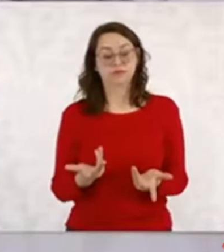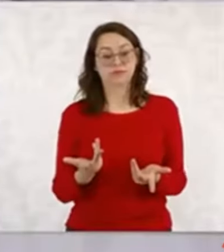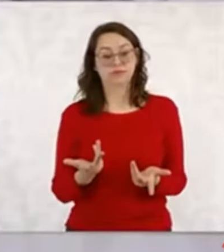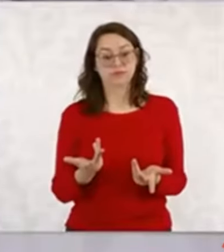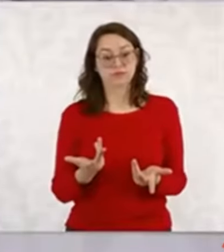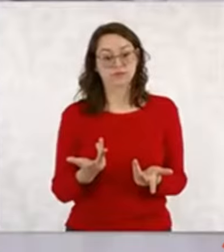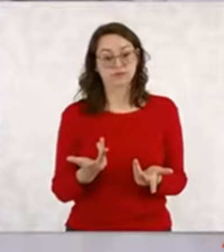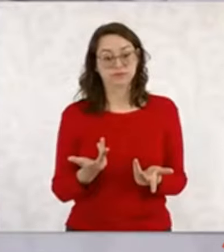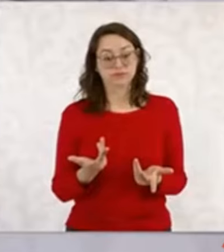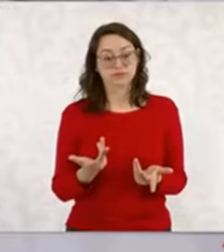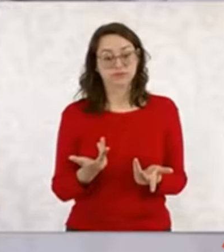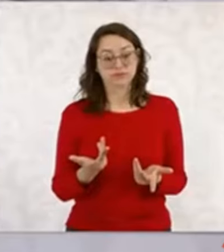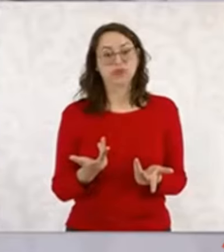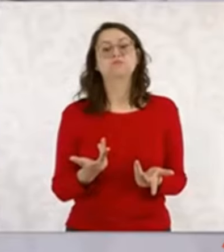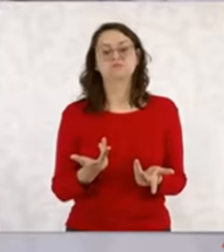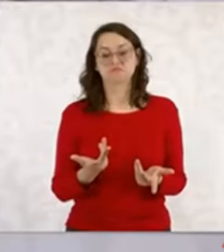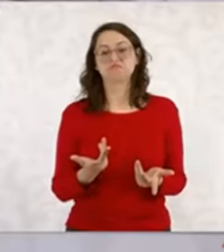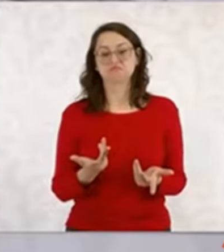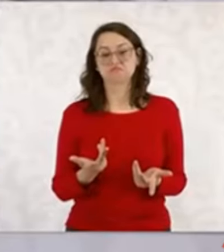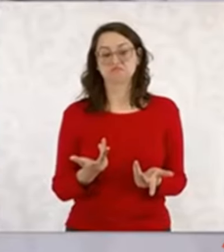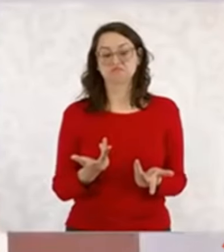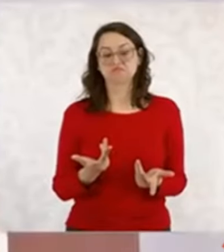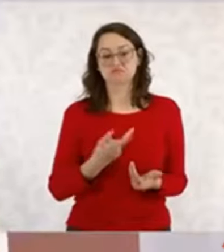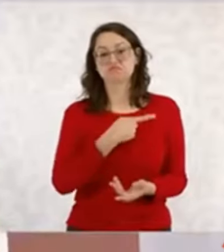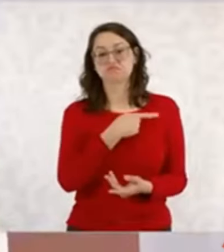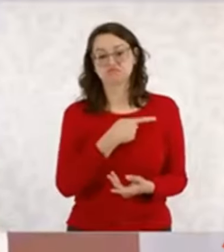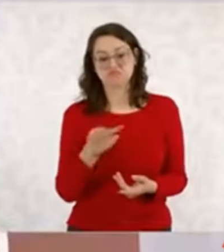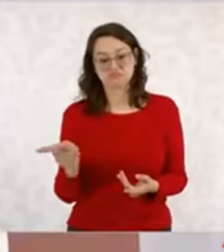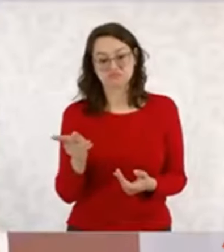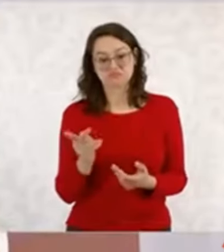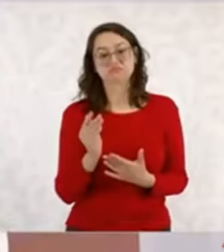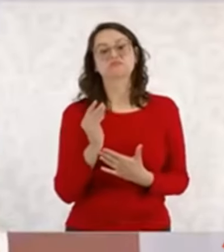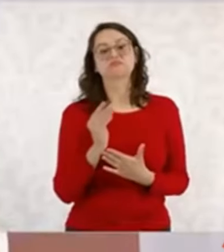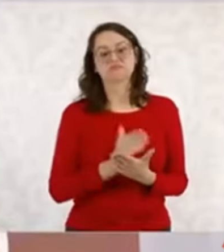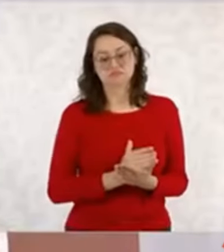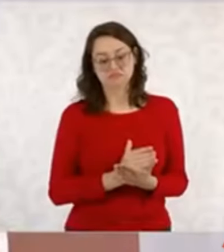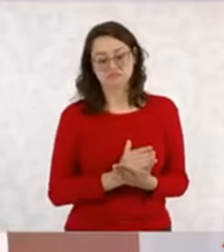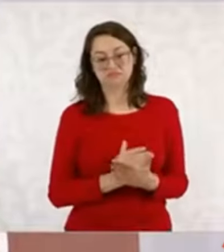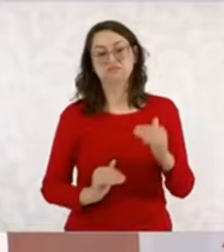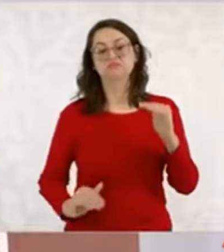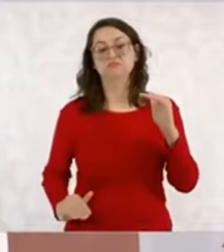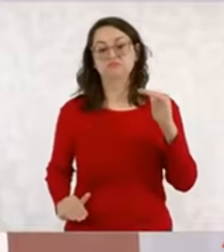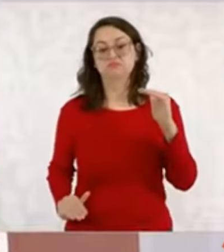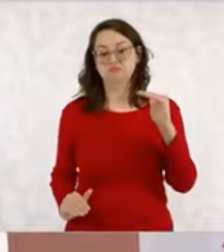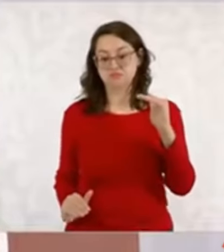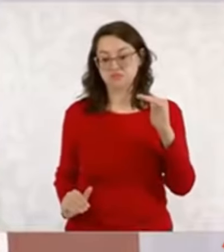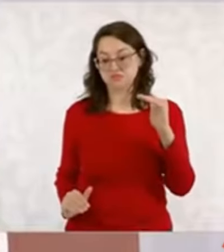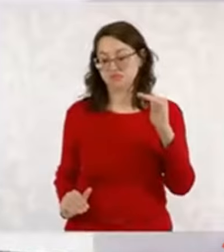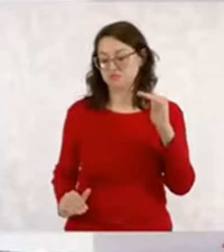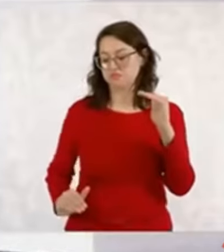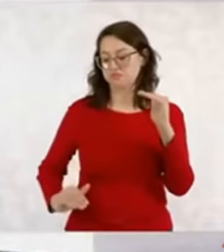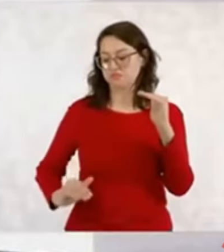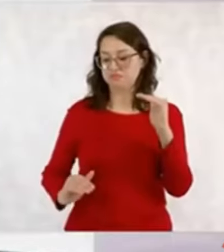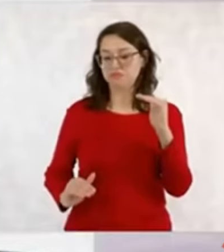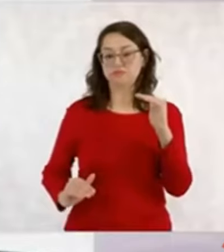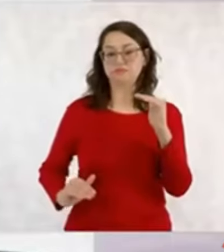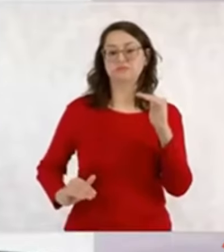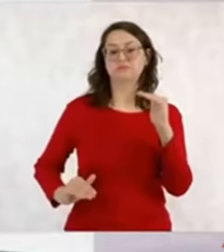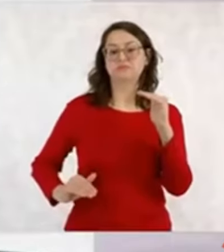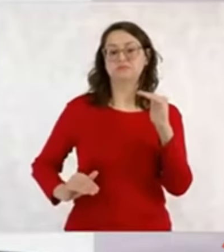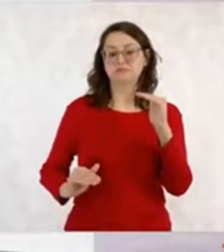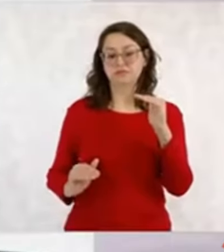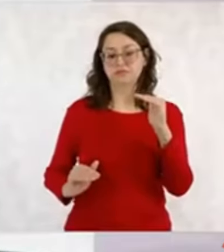y entonces estamos hablando de menor pobreza, menor desigualdad, porque el aumento al salario distribuye la